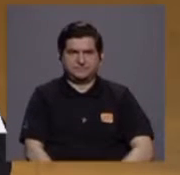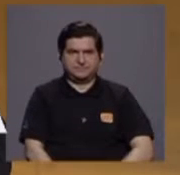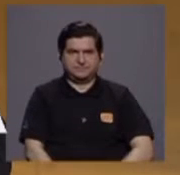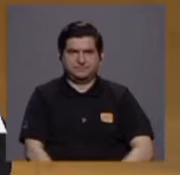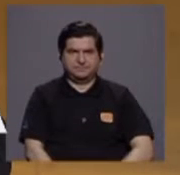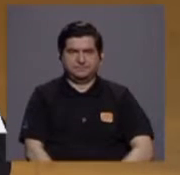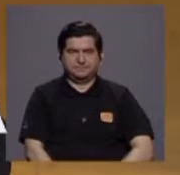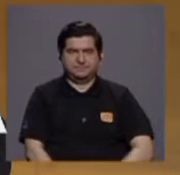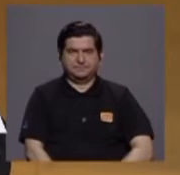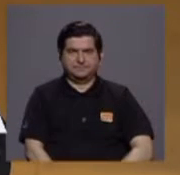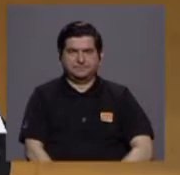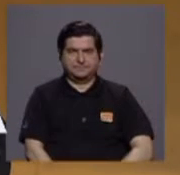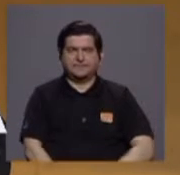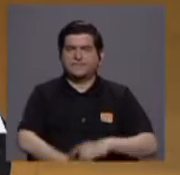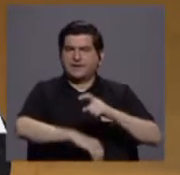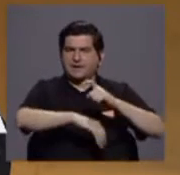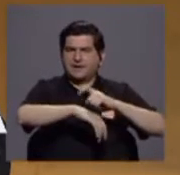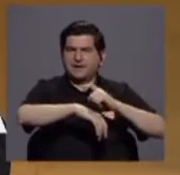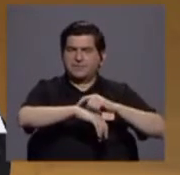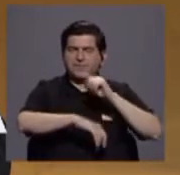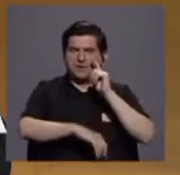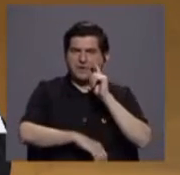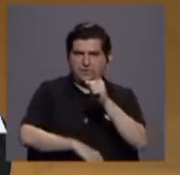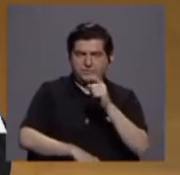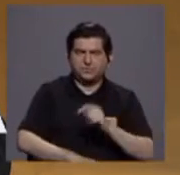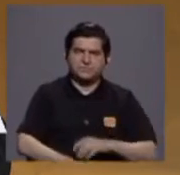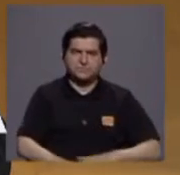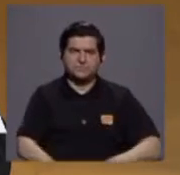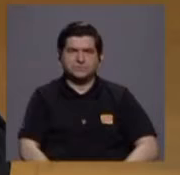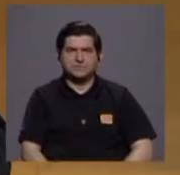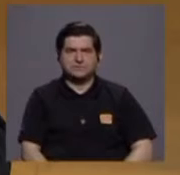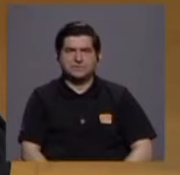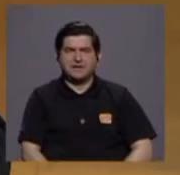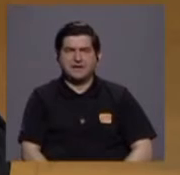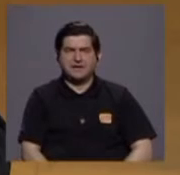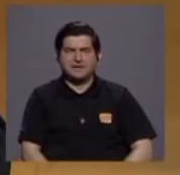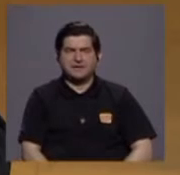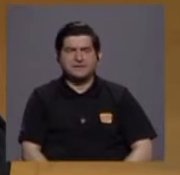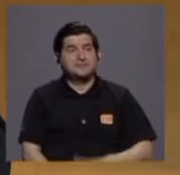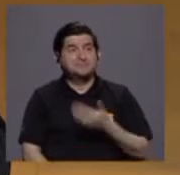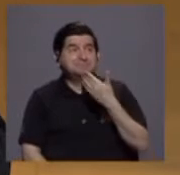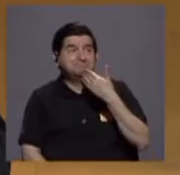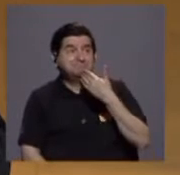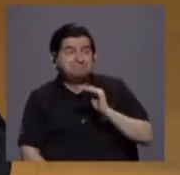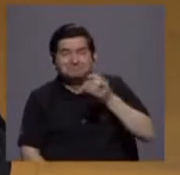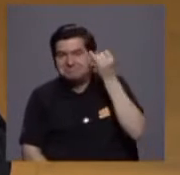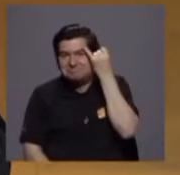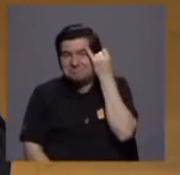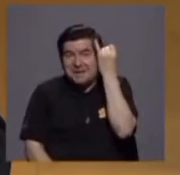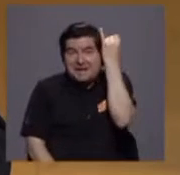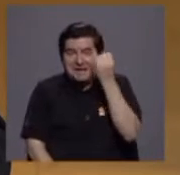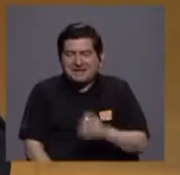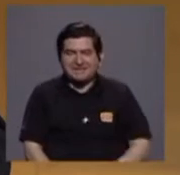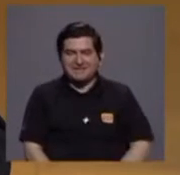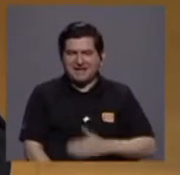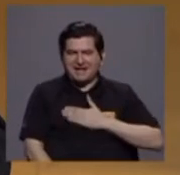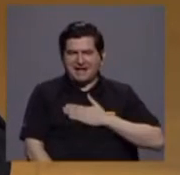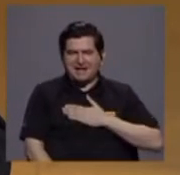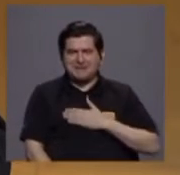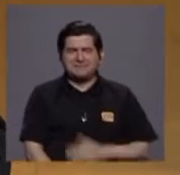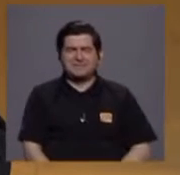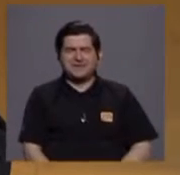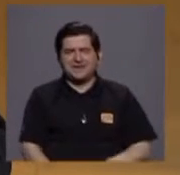en la época de que usted tuvo la mala idea de que me postularan para